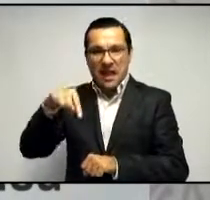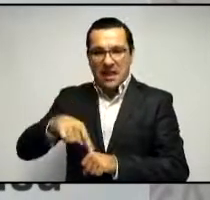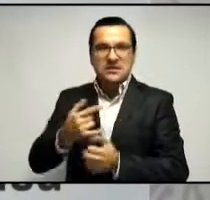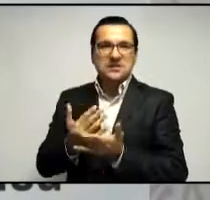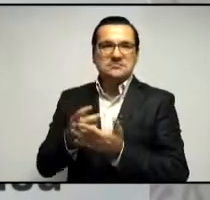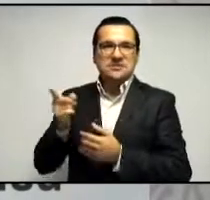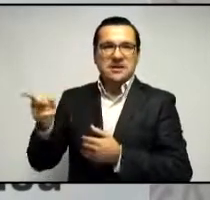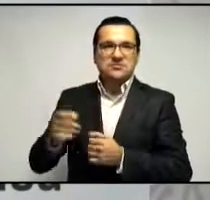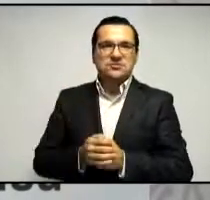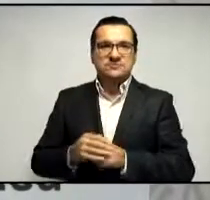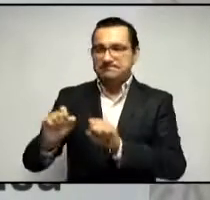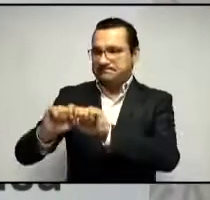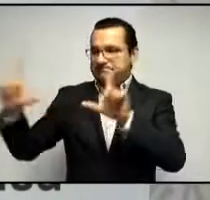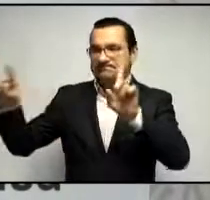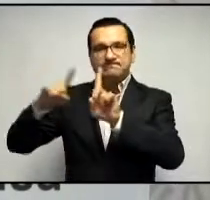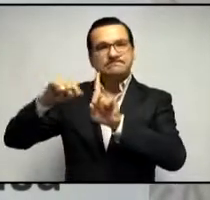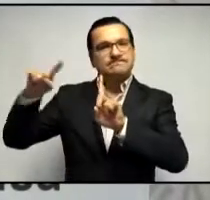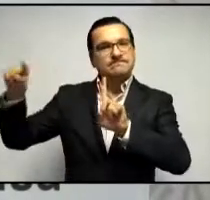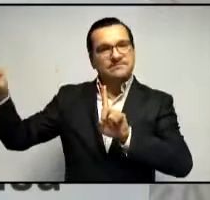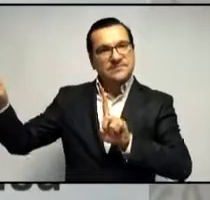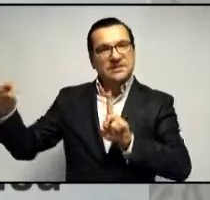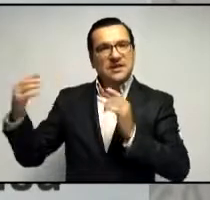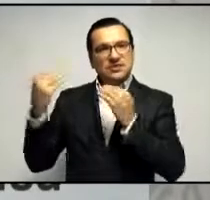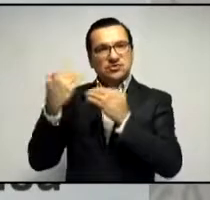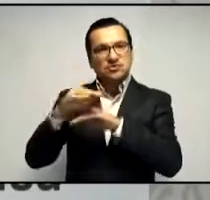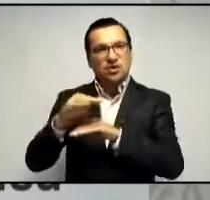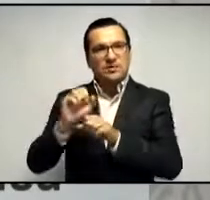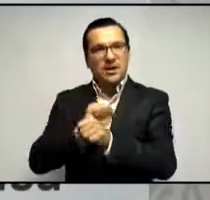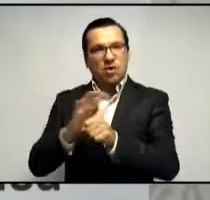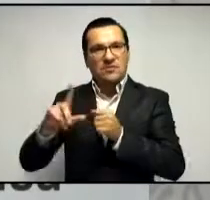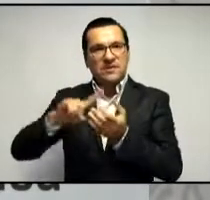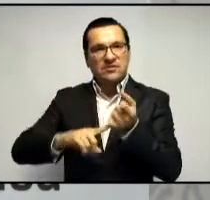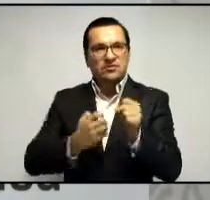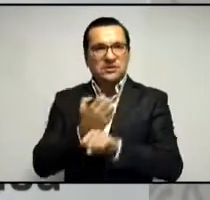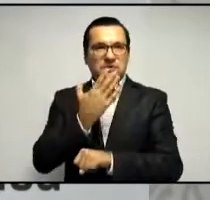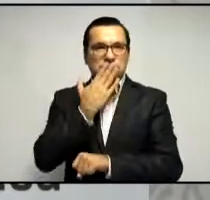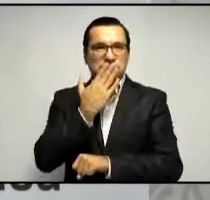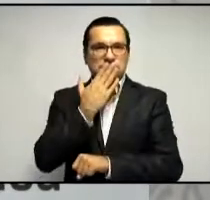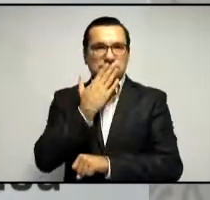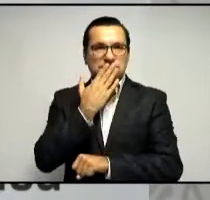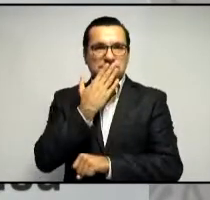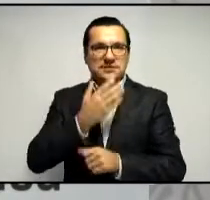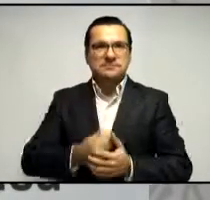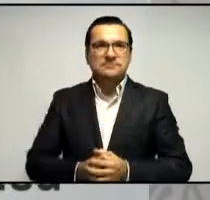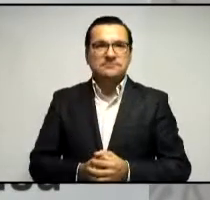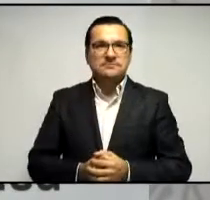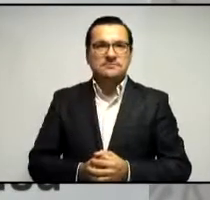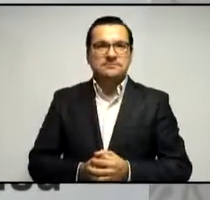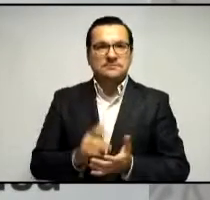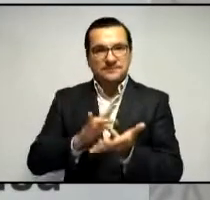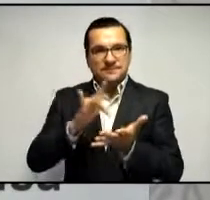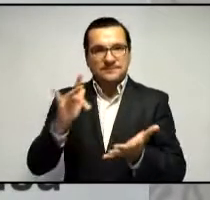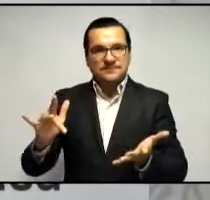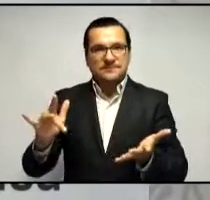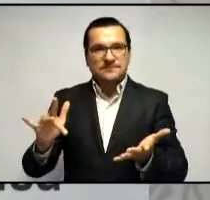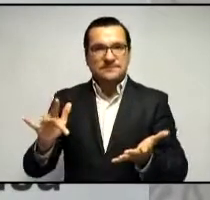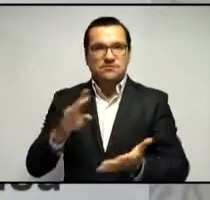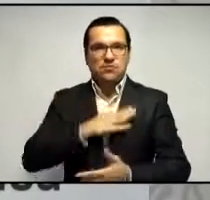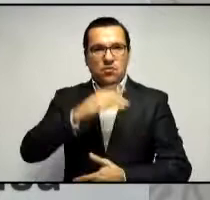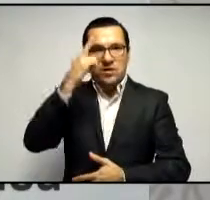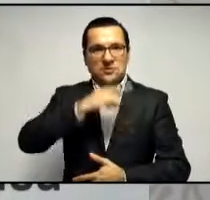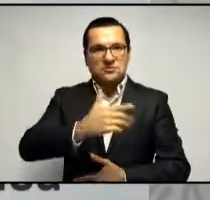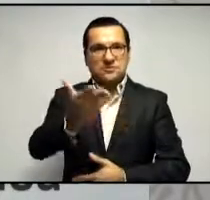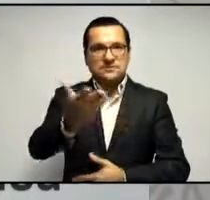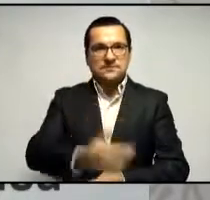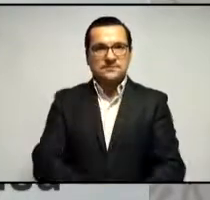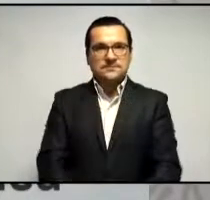les dejo los datos estadísticos de la situación actual de kobe 19 en sonora muchas gracias y buenas